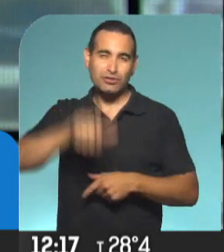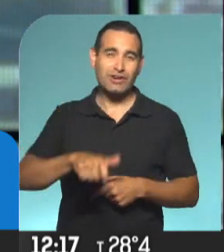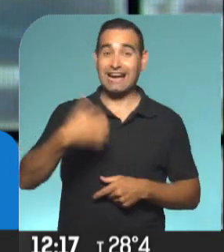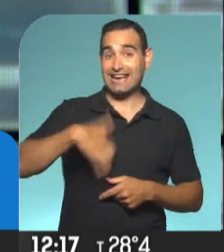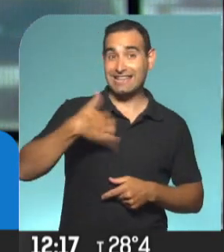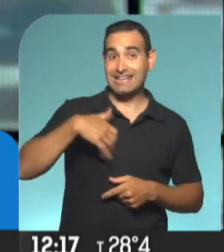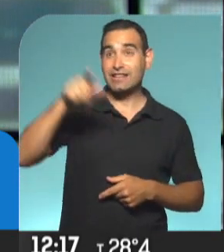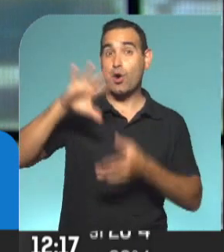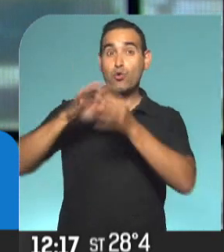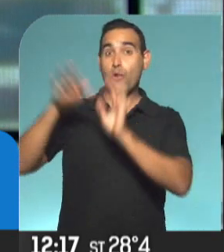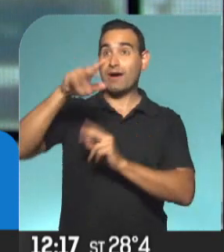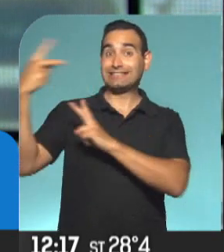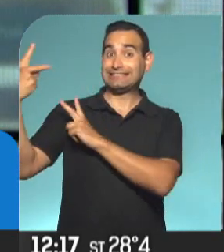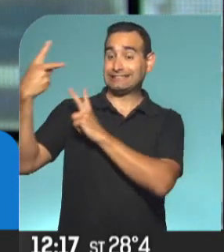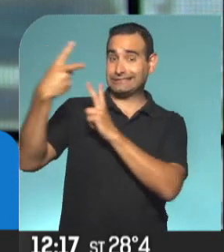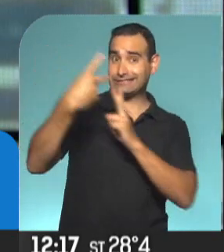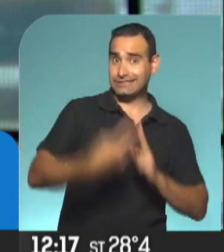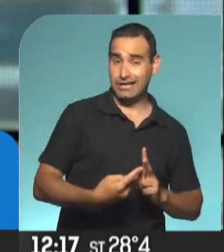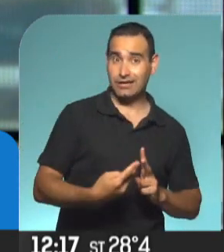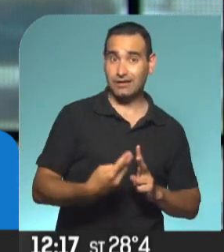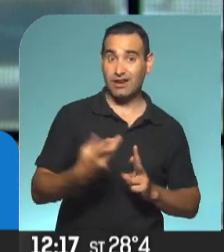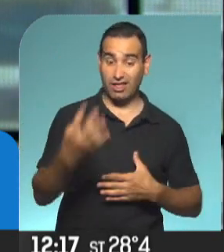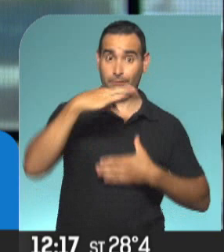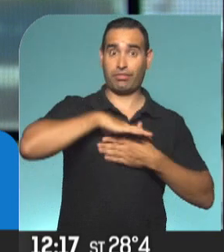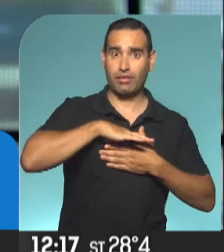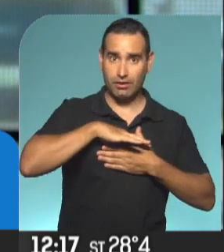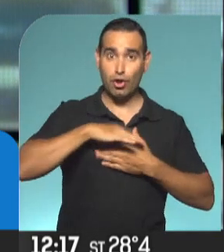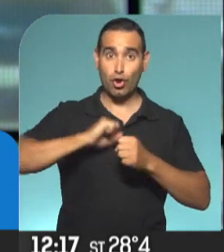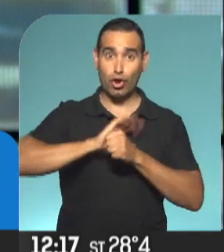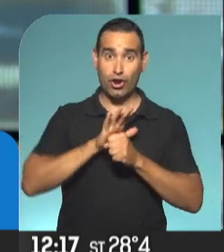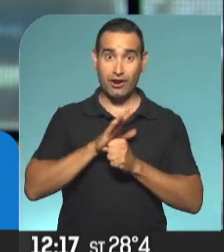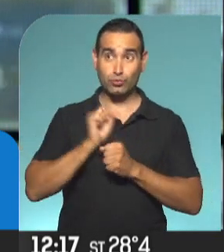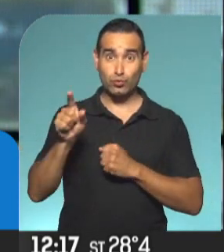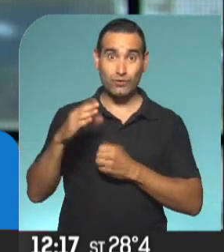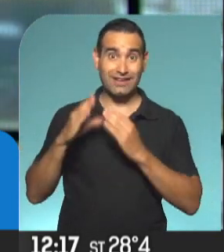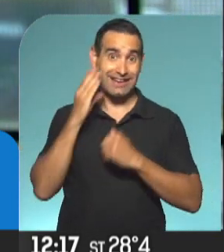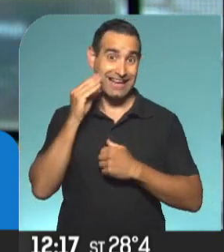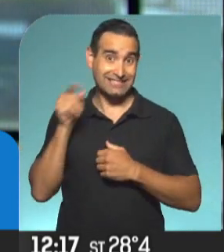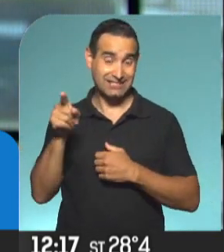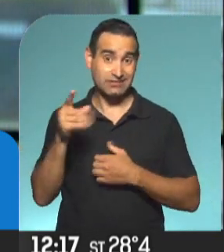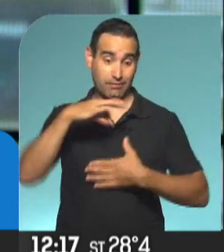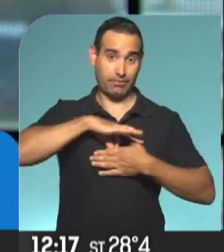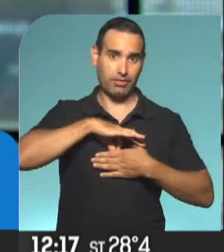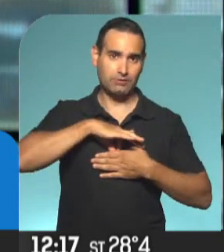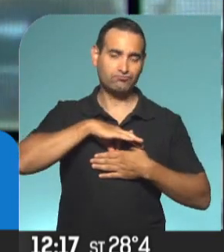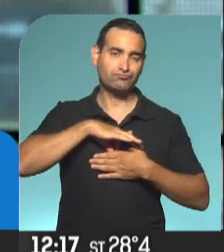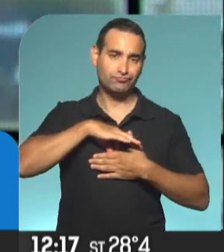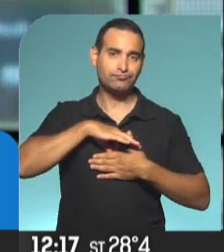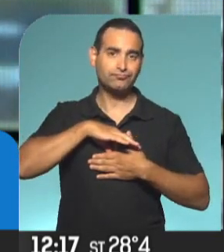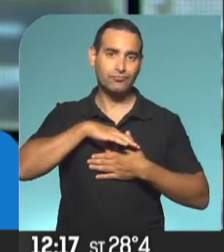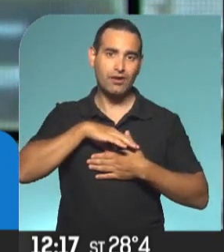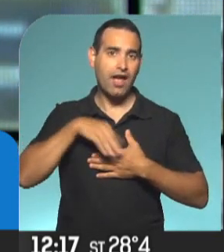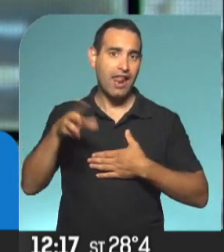argentino que vino de Europa y trajo consigo la cepa británica o la variante británica,